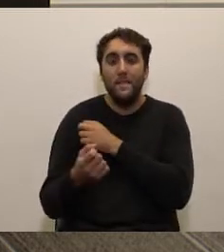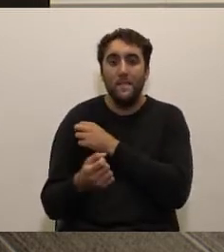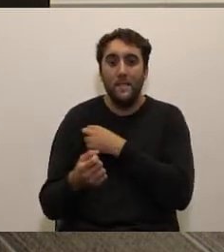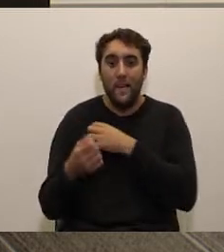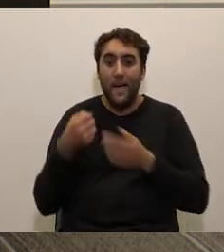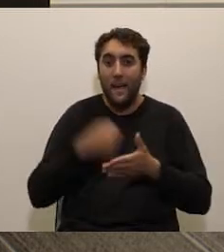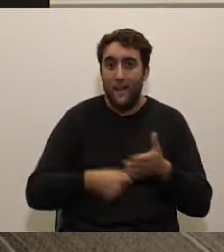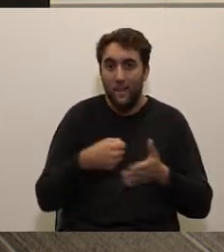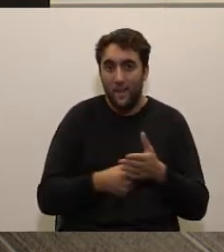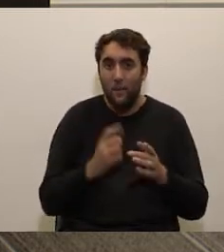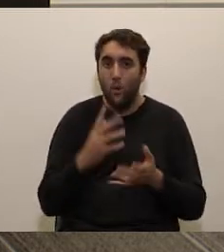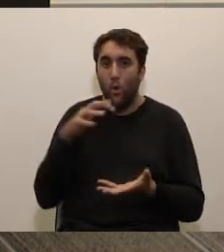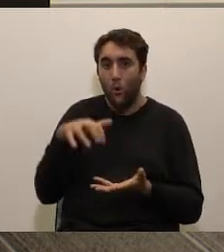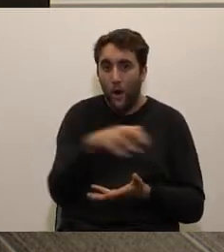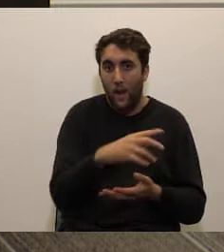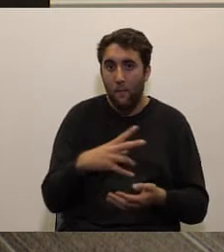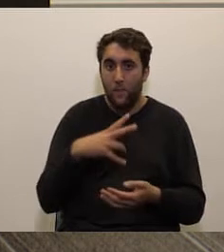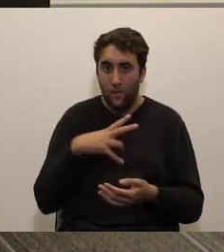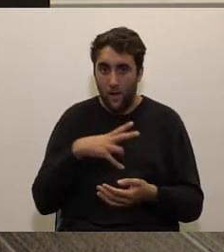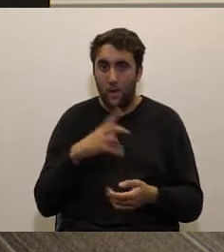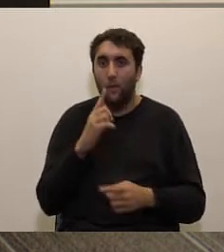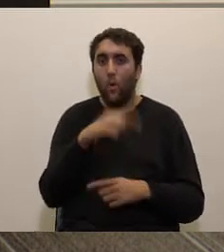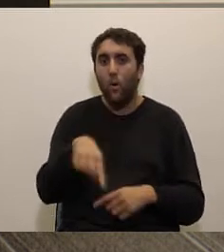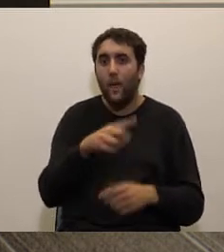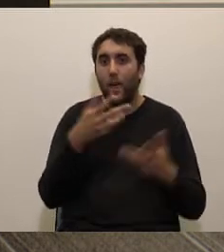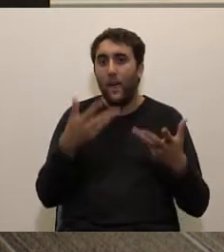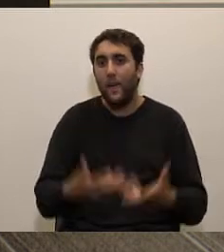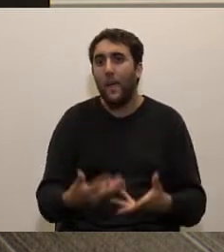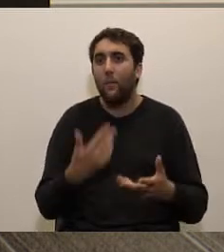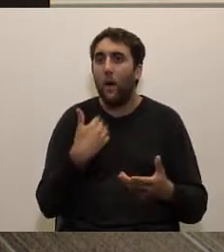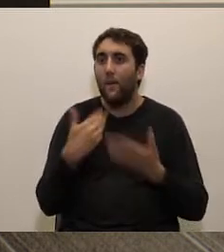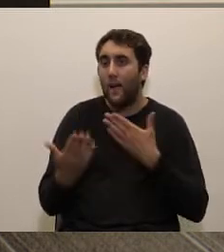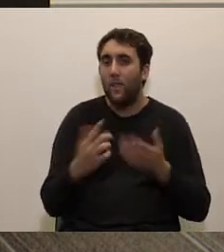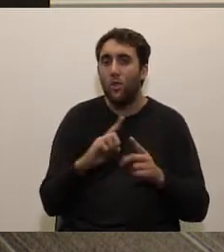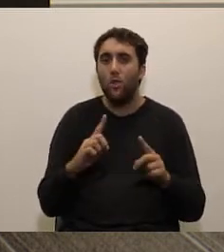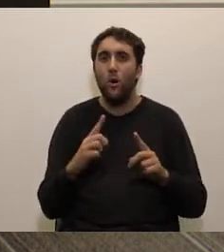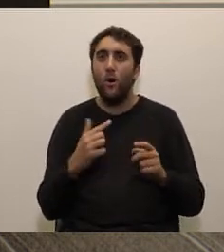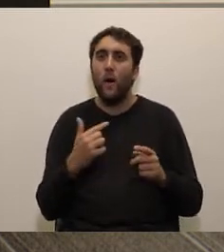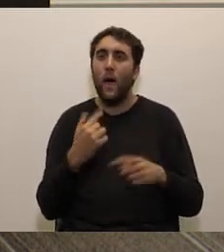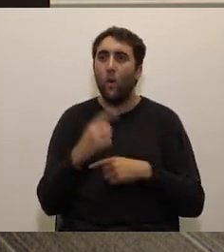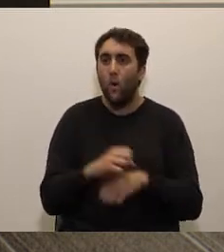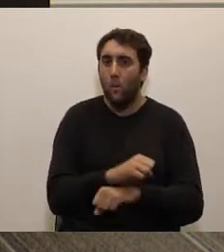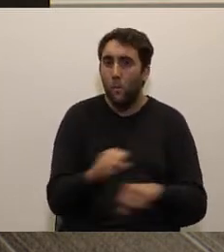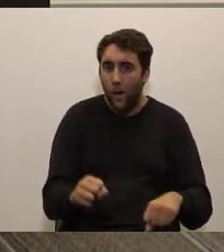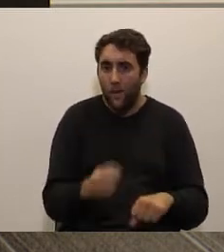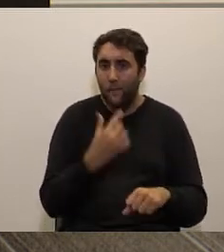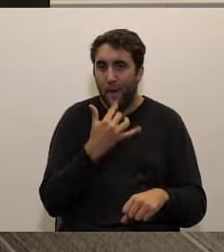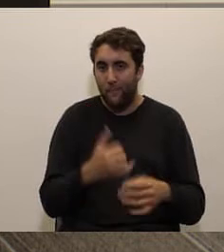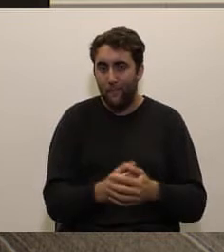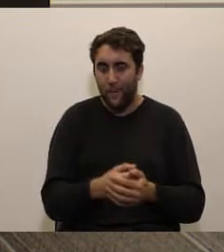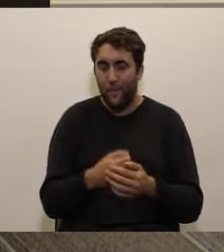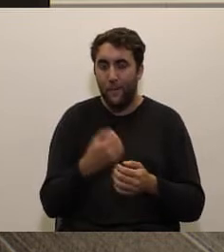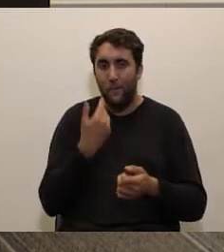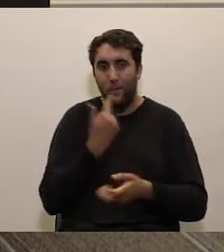espacio privado y cuando también ustedes no quieren fomentar ciertos tipos de discusiones y no jugar algunos juegos que estas plataformas a